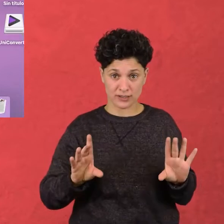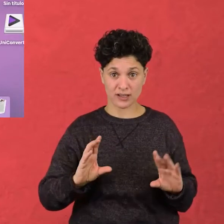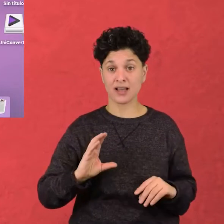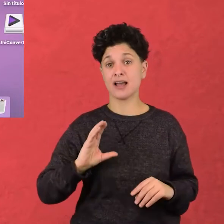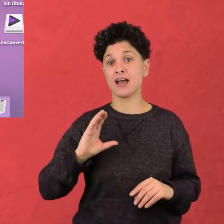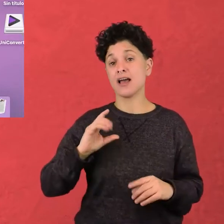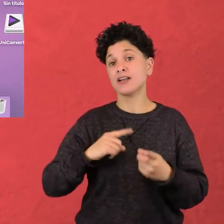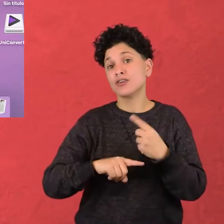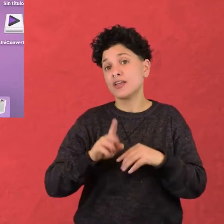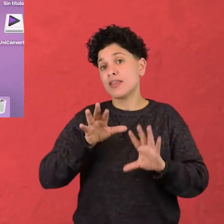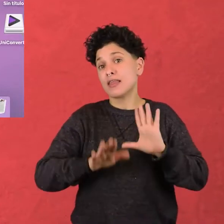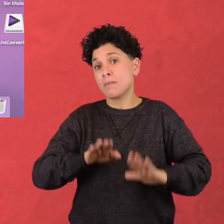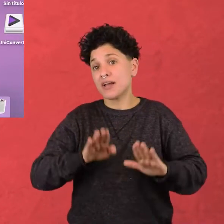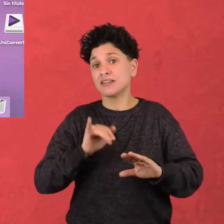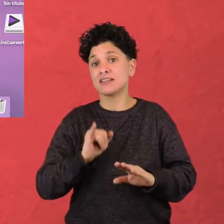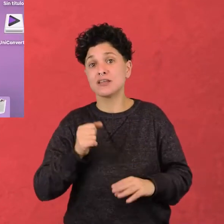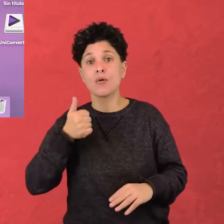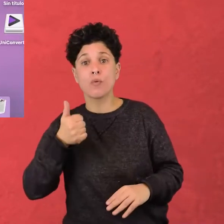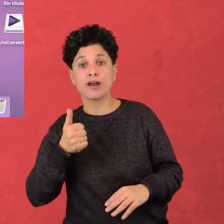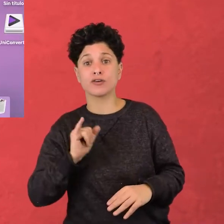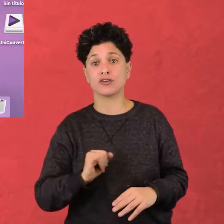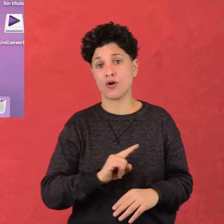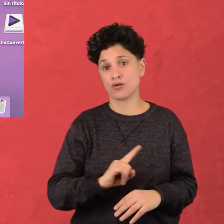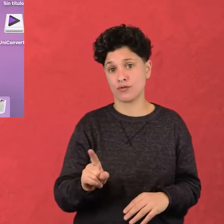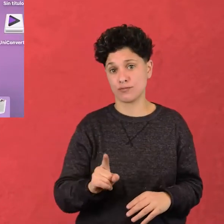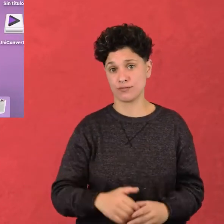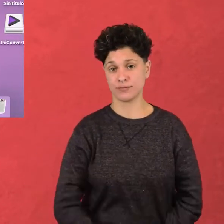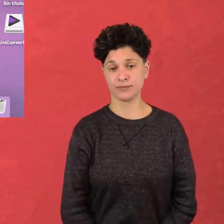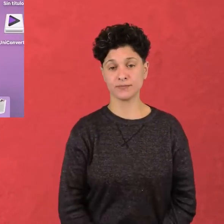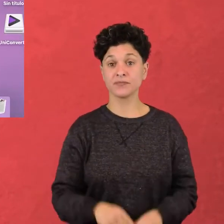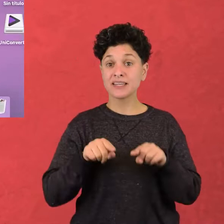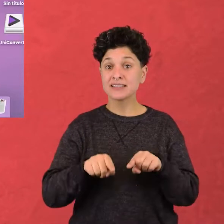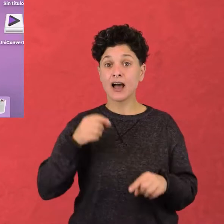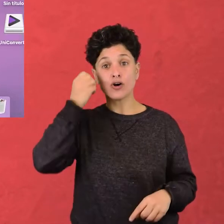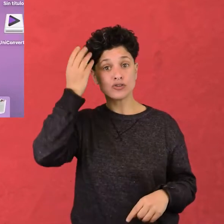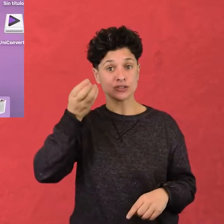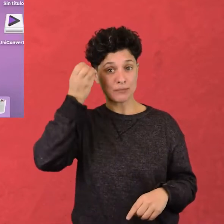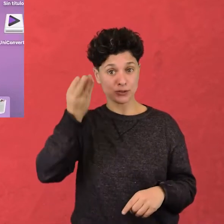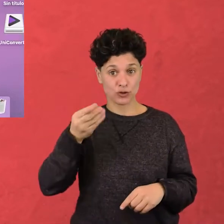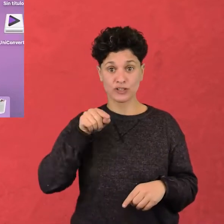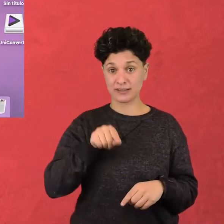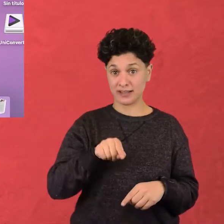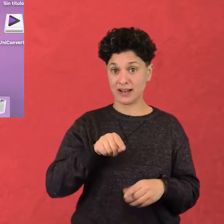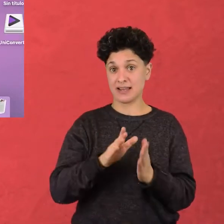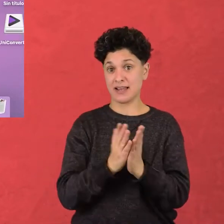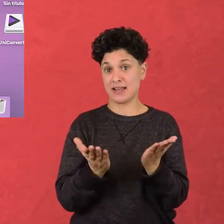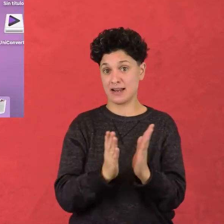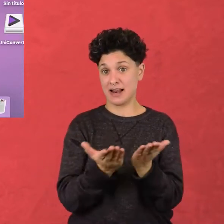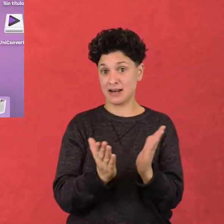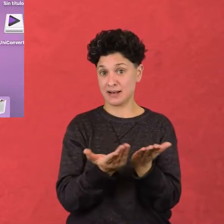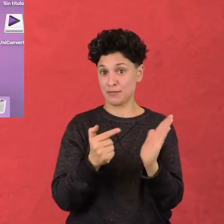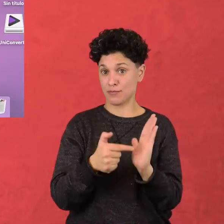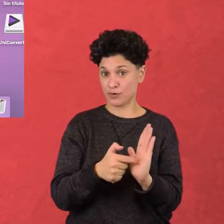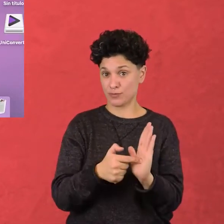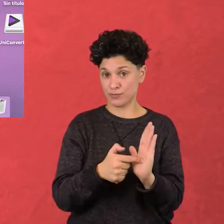Estos conceptos que están acá, ustedes los van a ver acá en este librito, y por eso me gusta ver